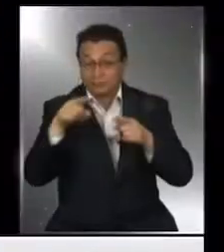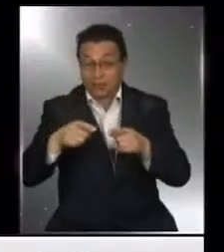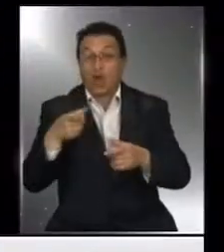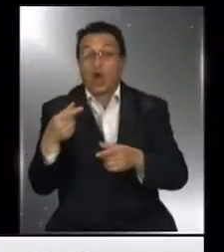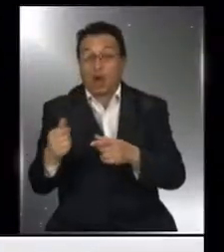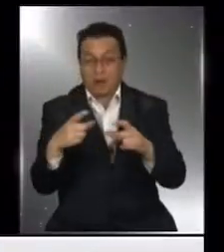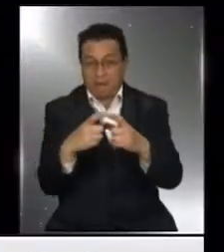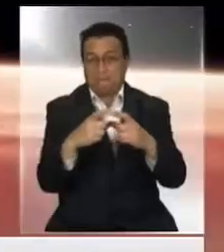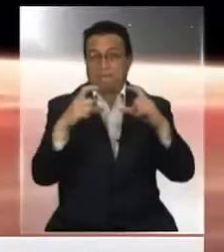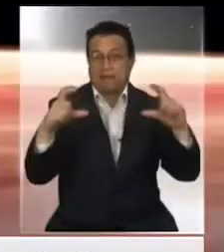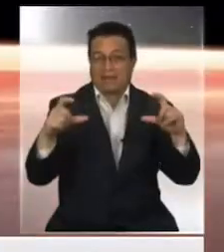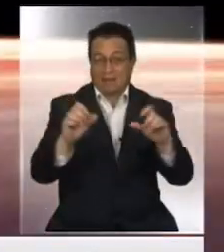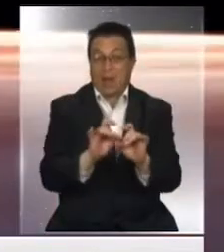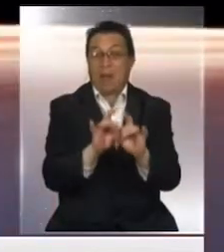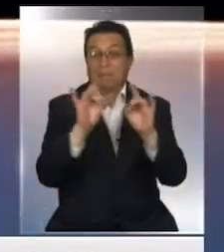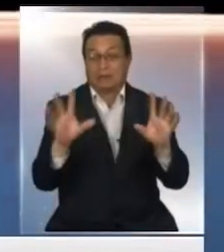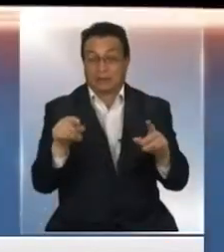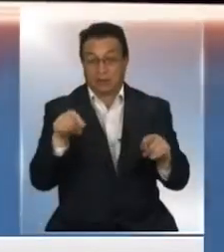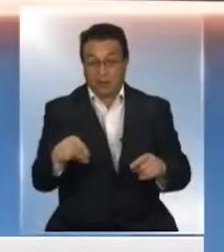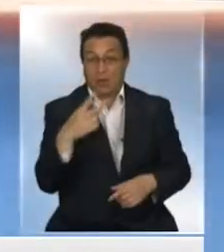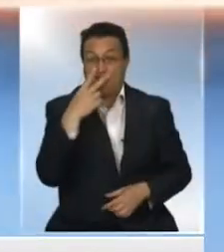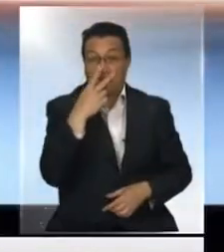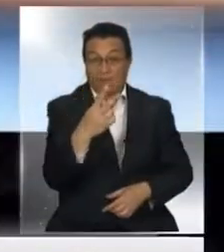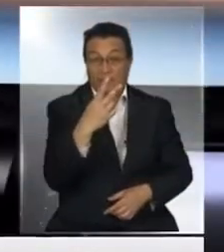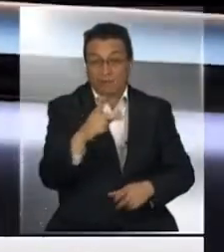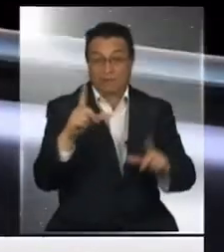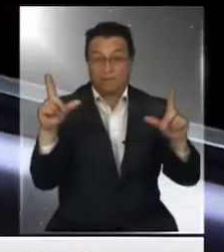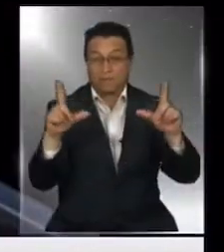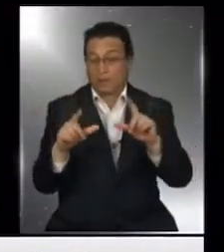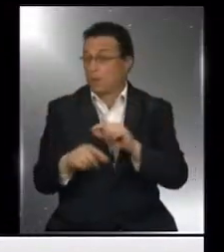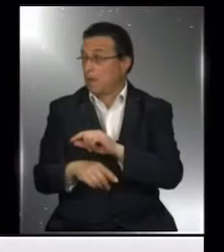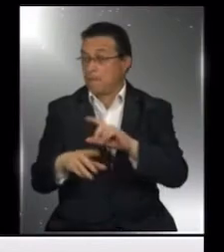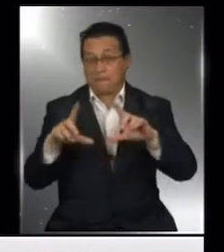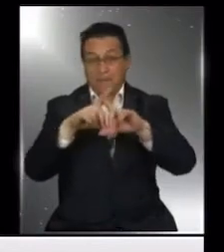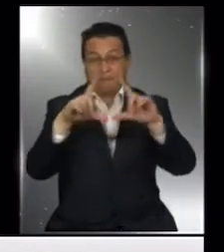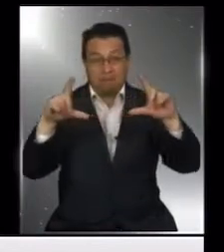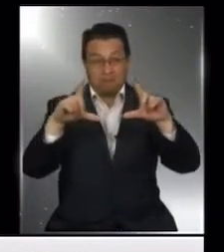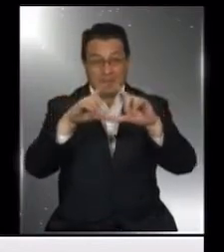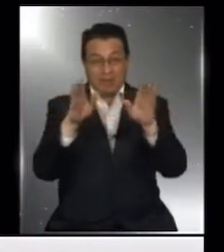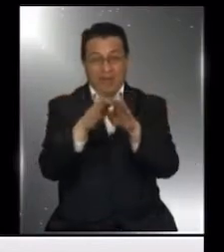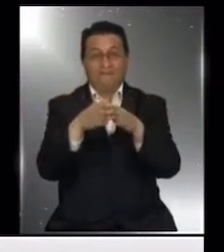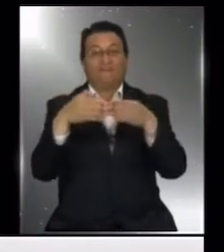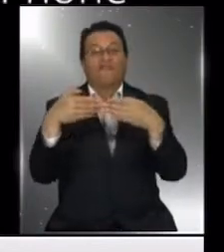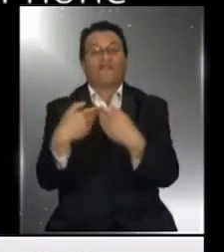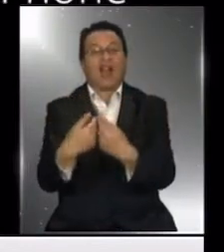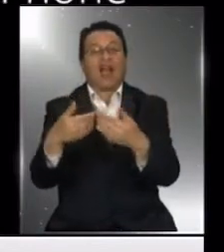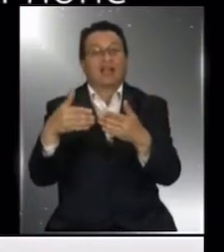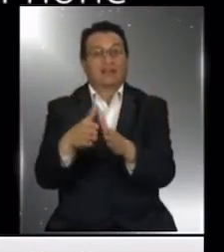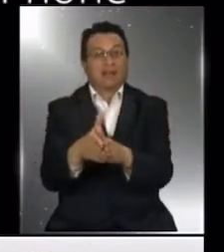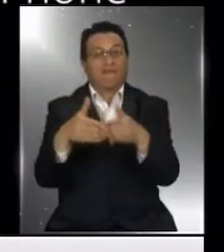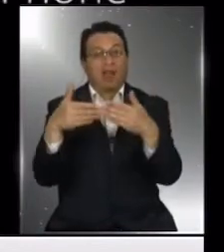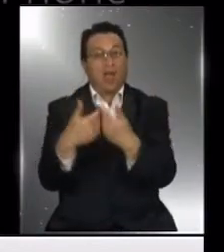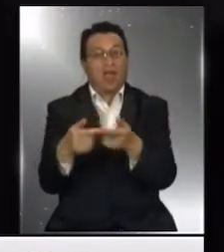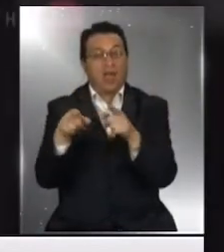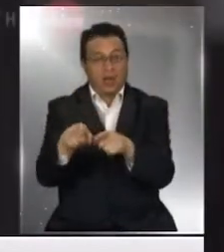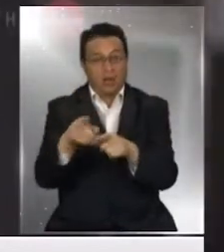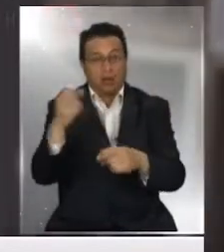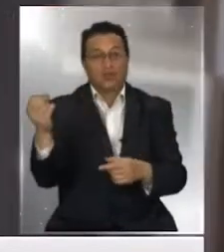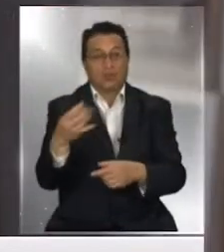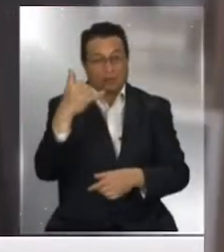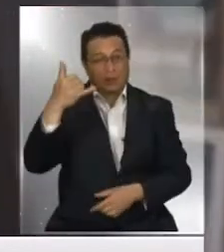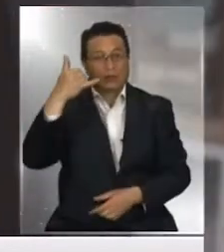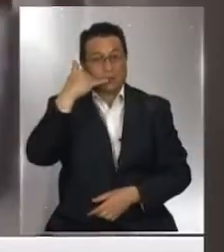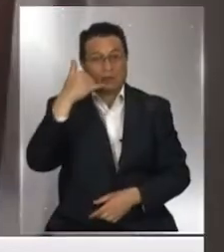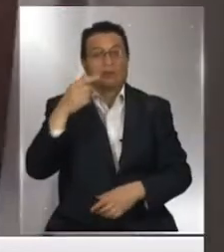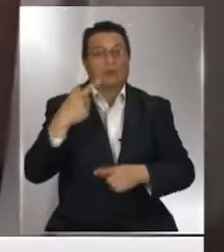patente muy especial para tener lo que ven ustedes en imagen, pantallas flexibles, que es el nuevo diseño de los teléfonos de gama alta de